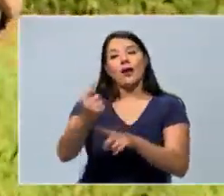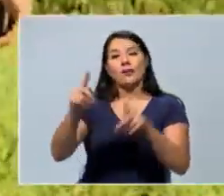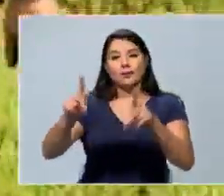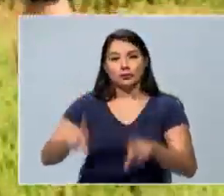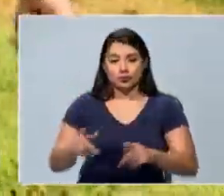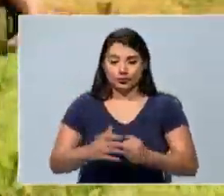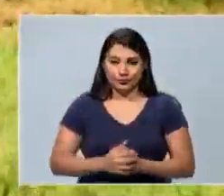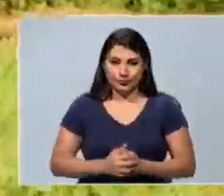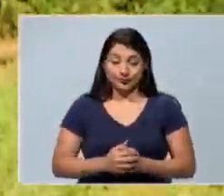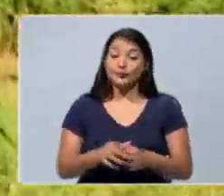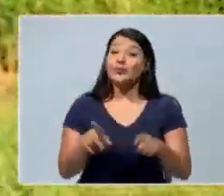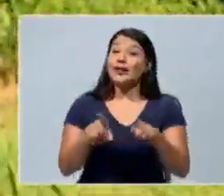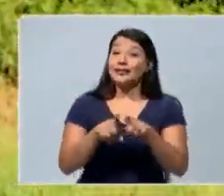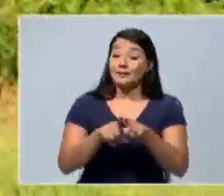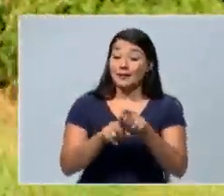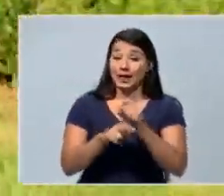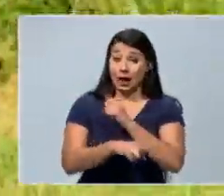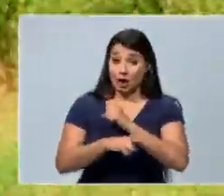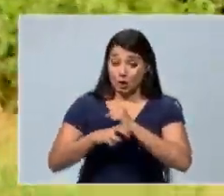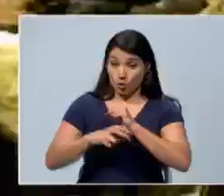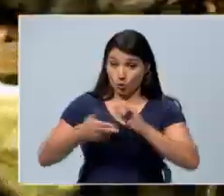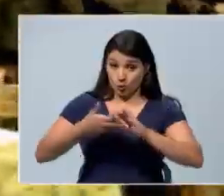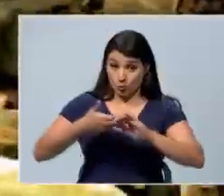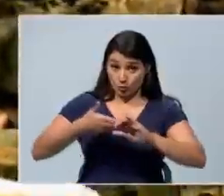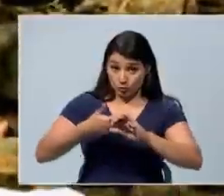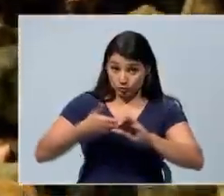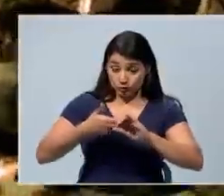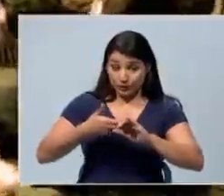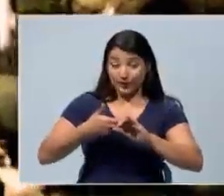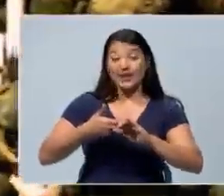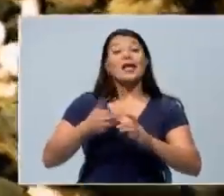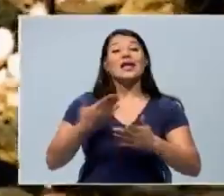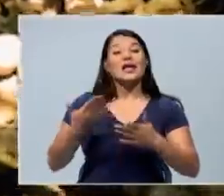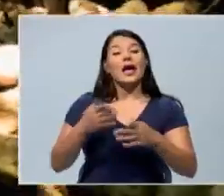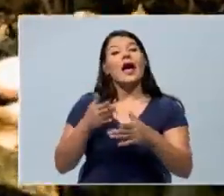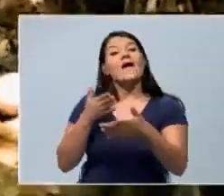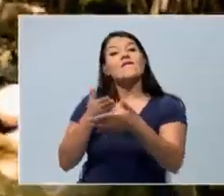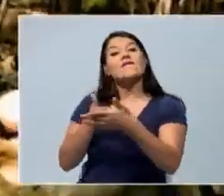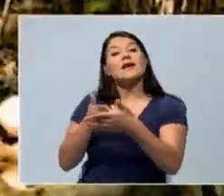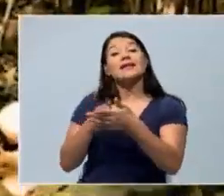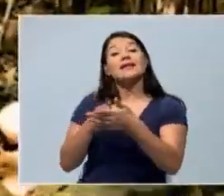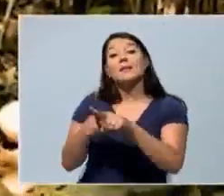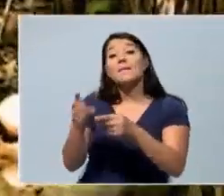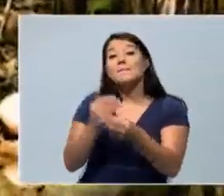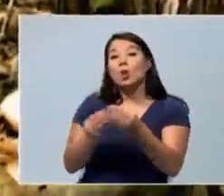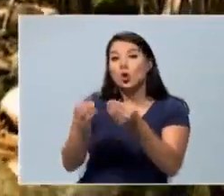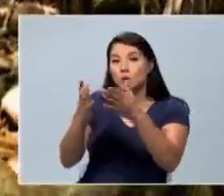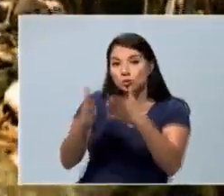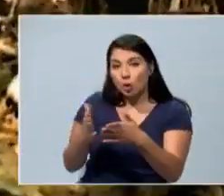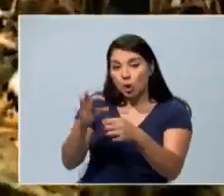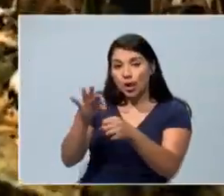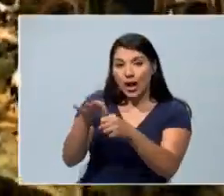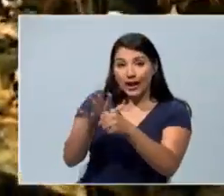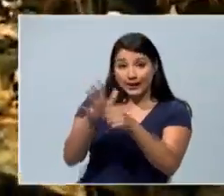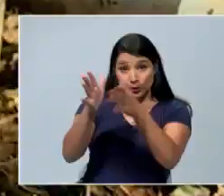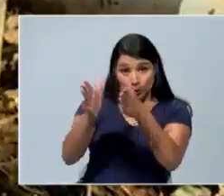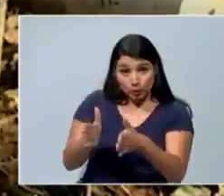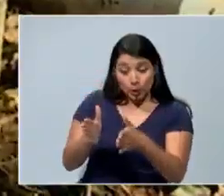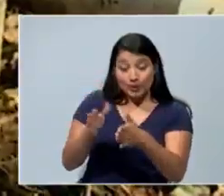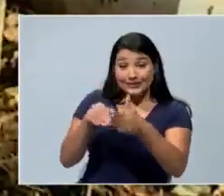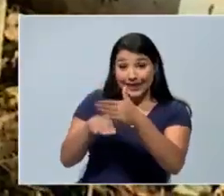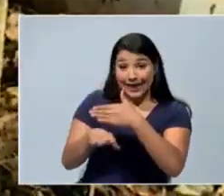El otro daño que los robos al poliducto y los derrames que producen es la contaminación a productores y agricultores de la zona atlántica.